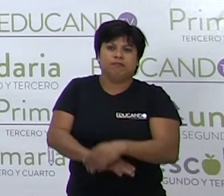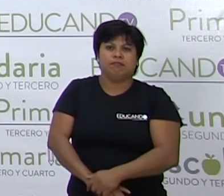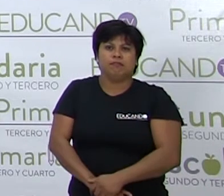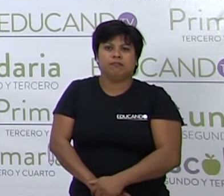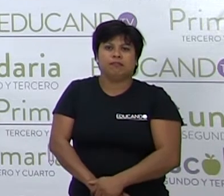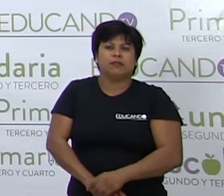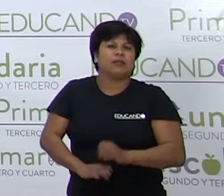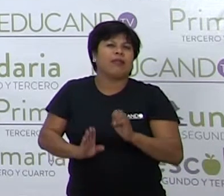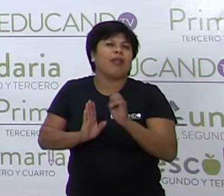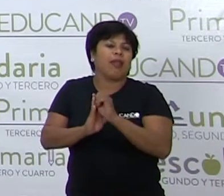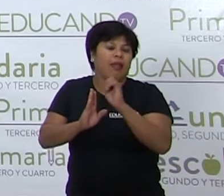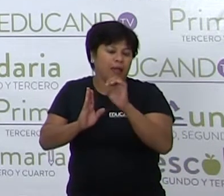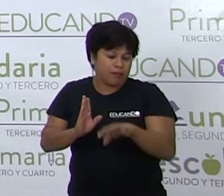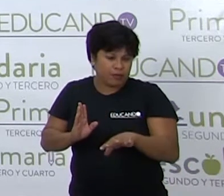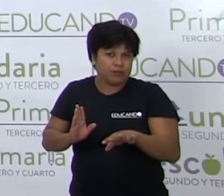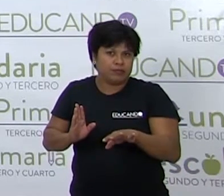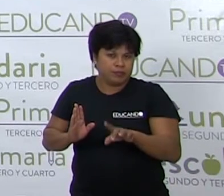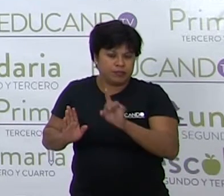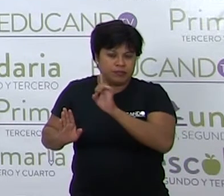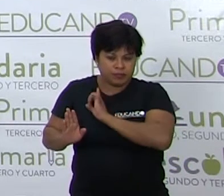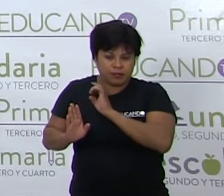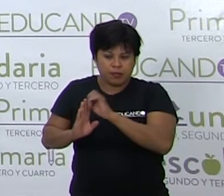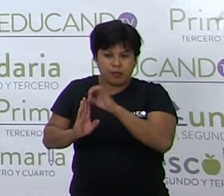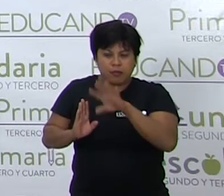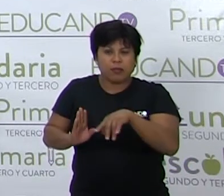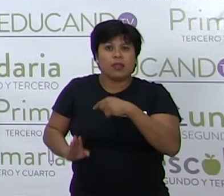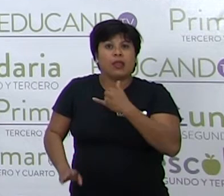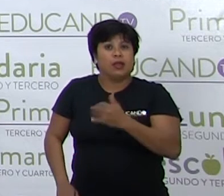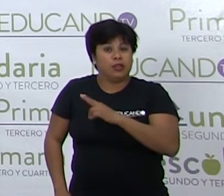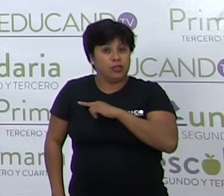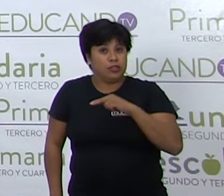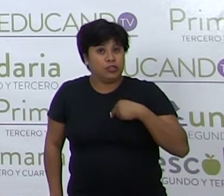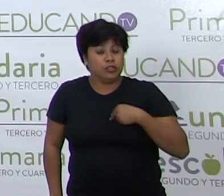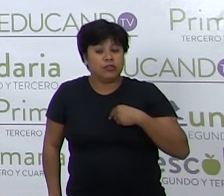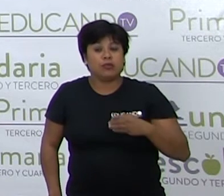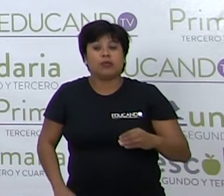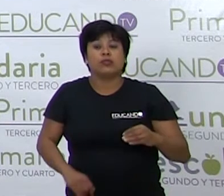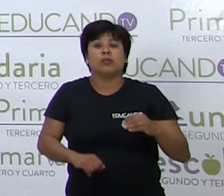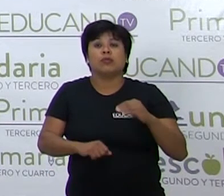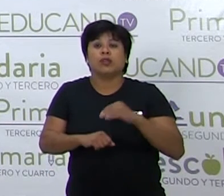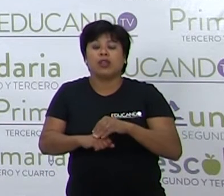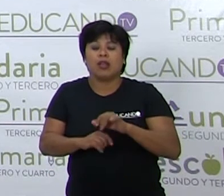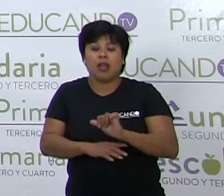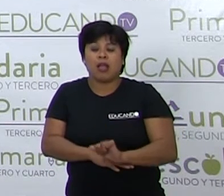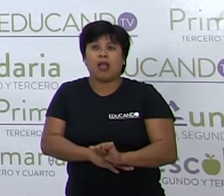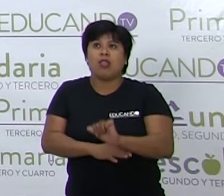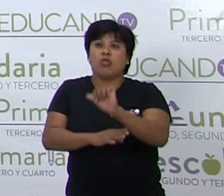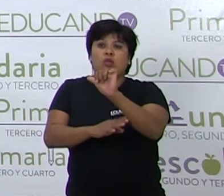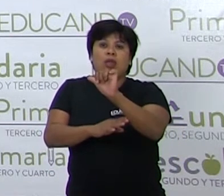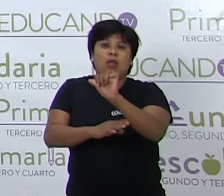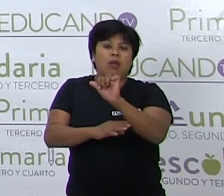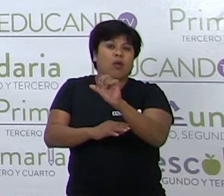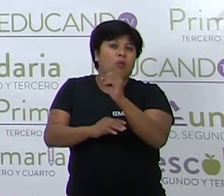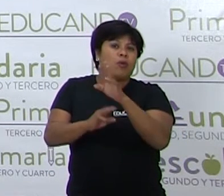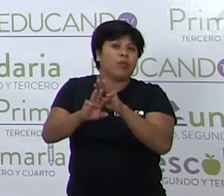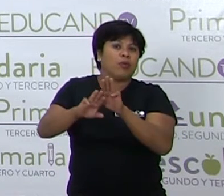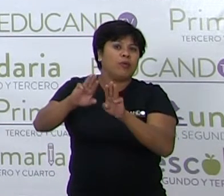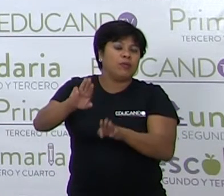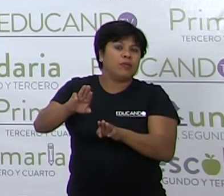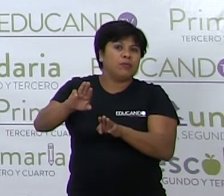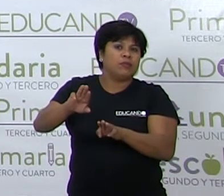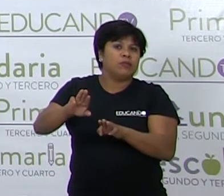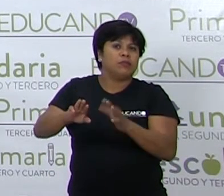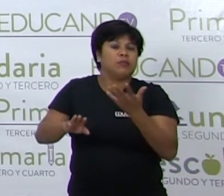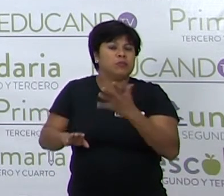es un ejemplo y vamos a ponerle una altura a este a esta figura geométrica